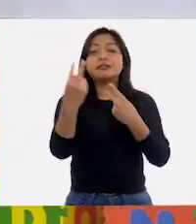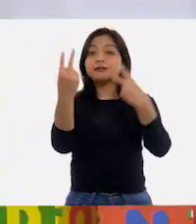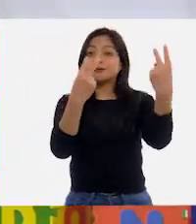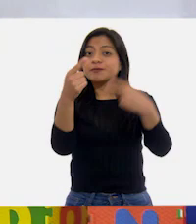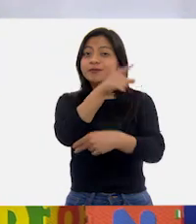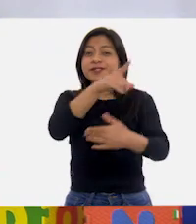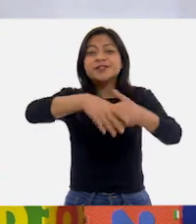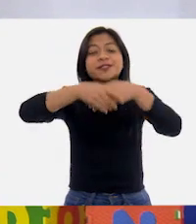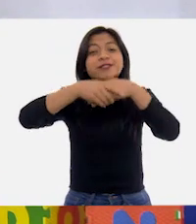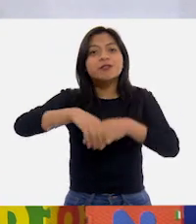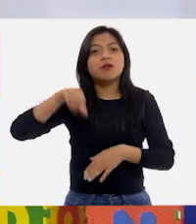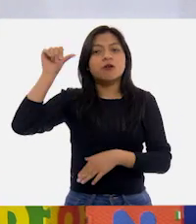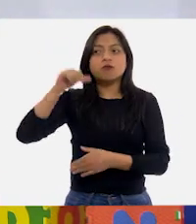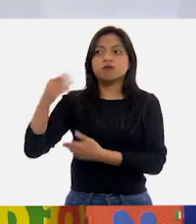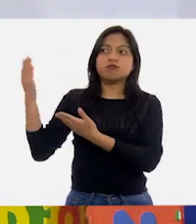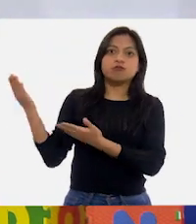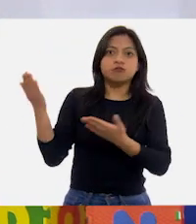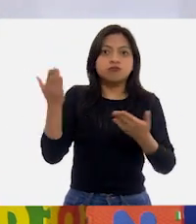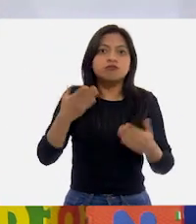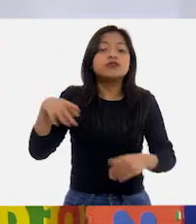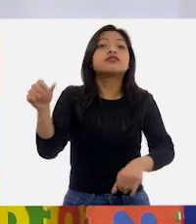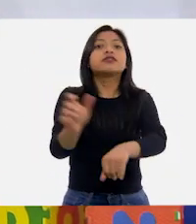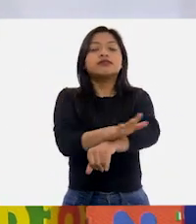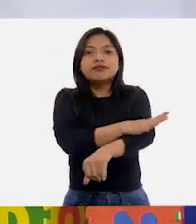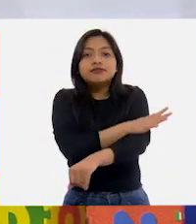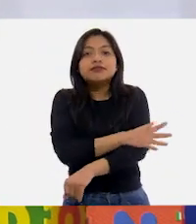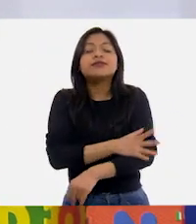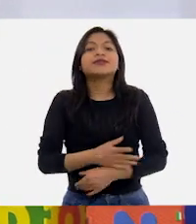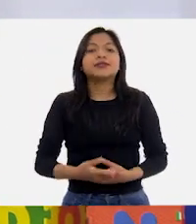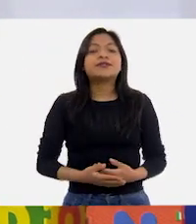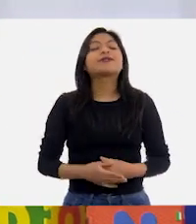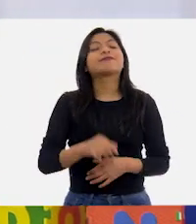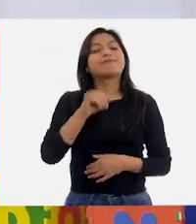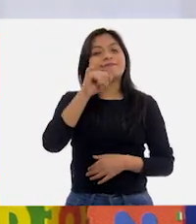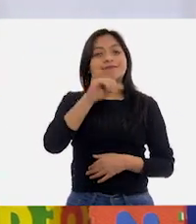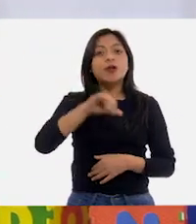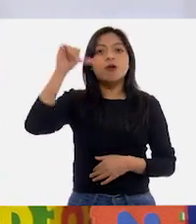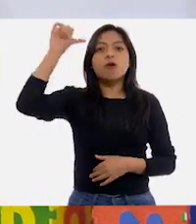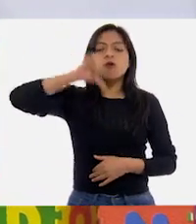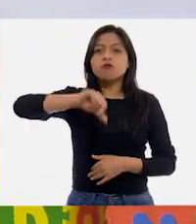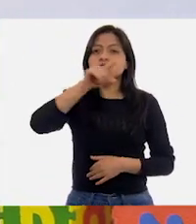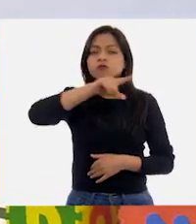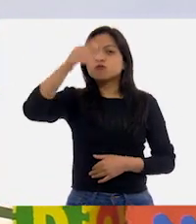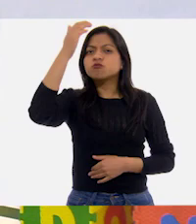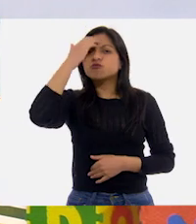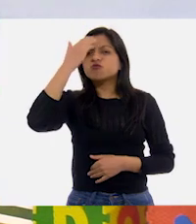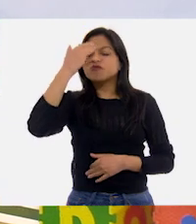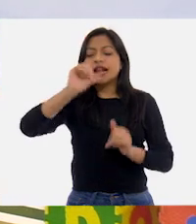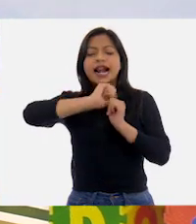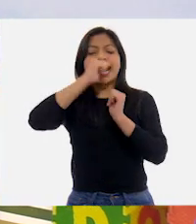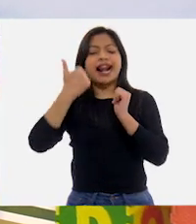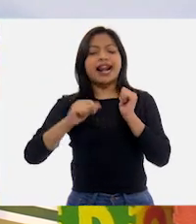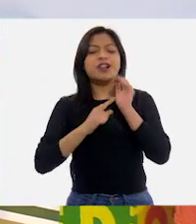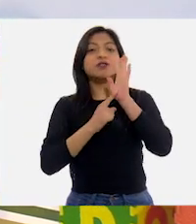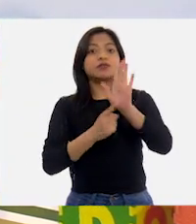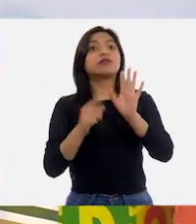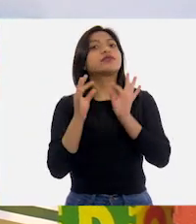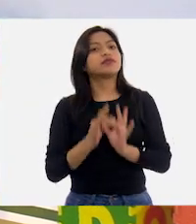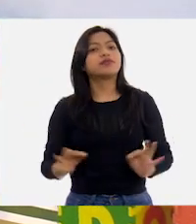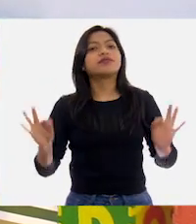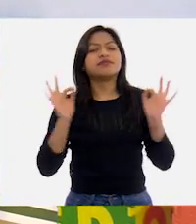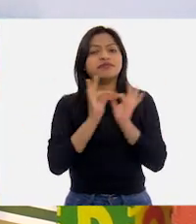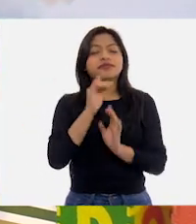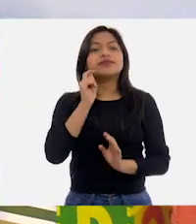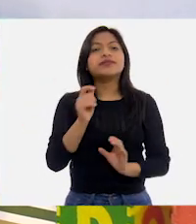hoy entramos así con esta emoción porque vamos a conocer una manifestación artística muy importante que